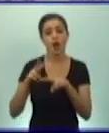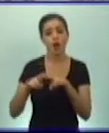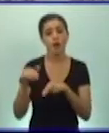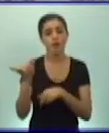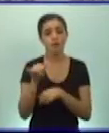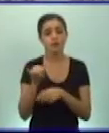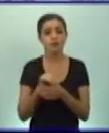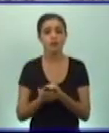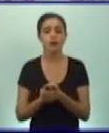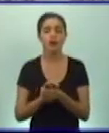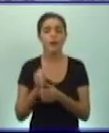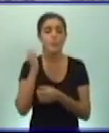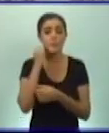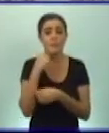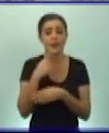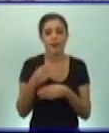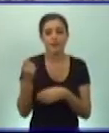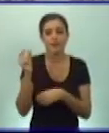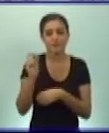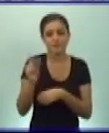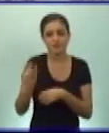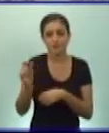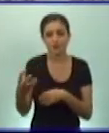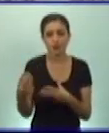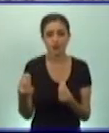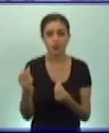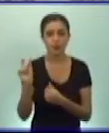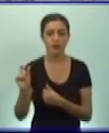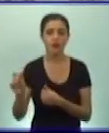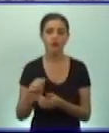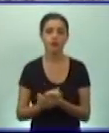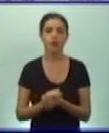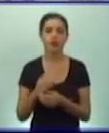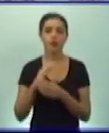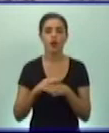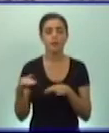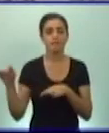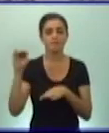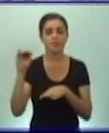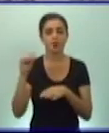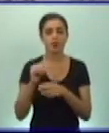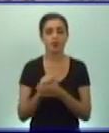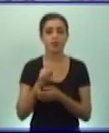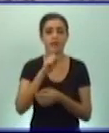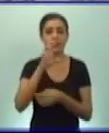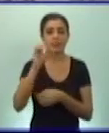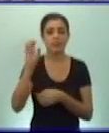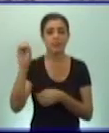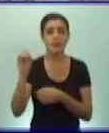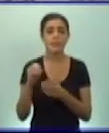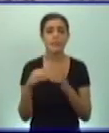provincia más densamente poblada, sobrepasando los 2.100.000 habitantes, donde el